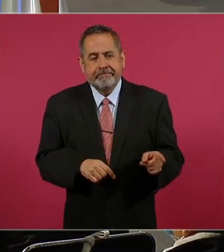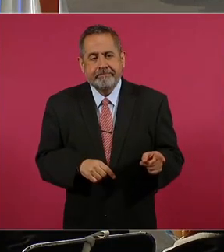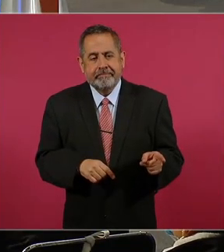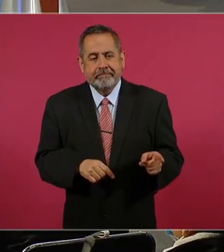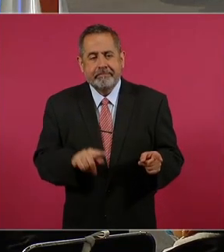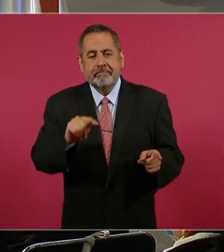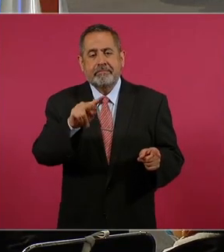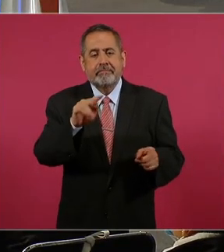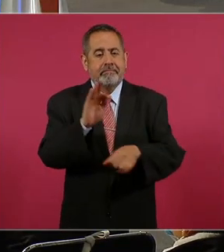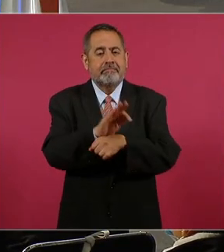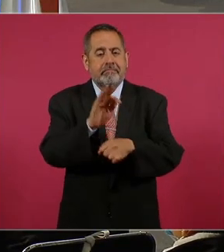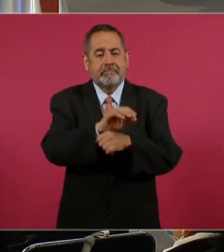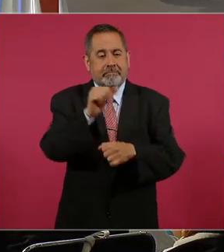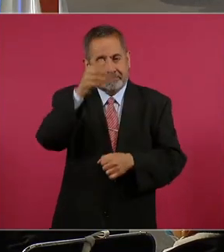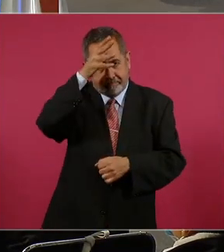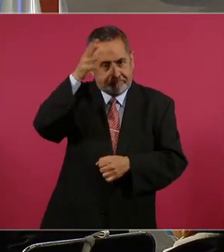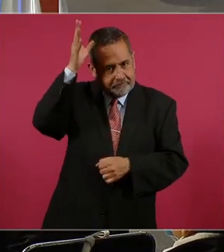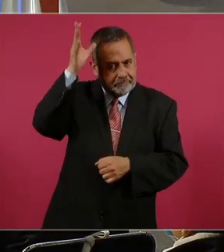Televisión Azteca.